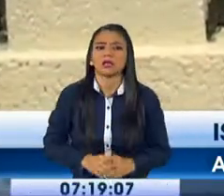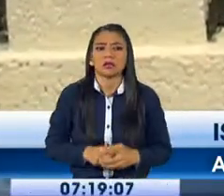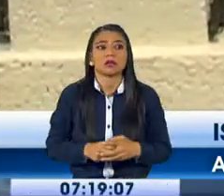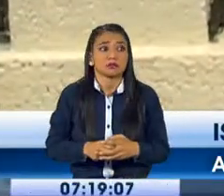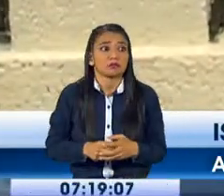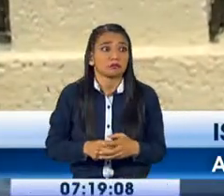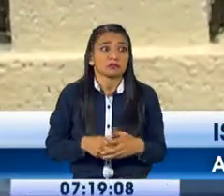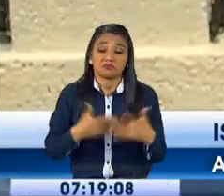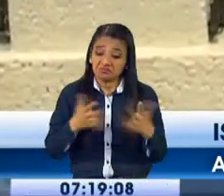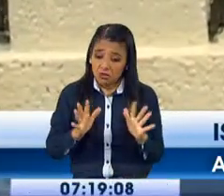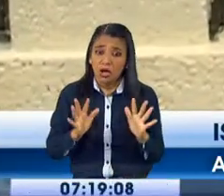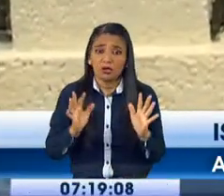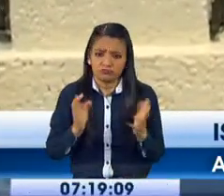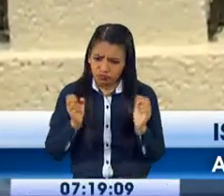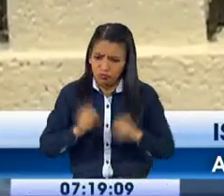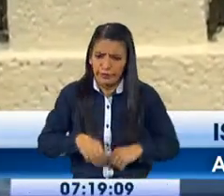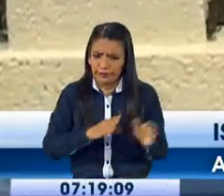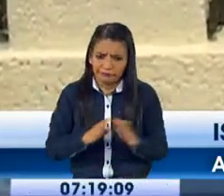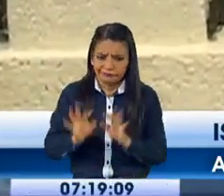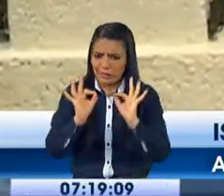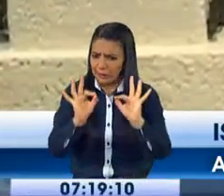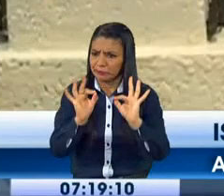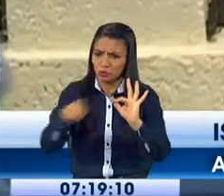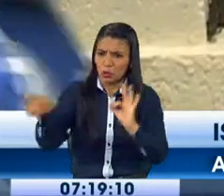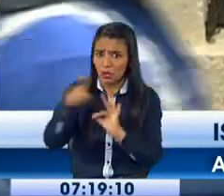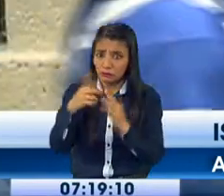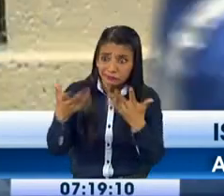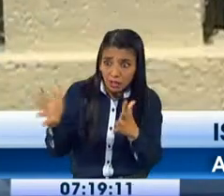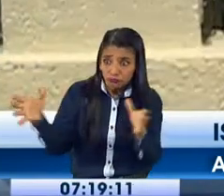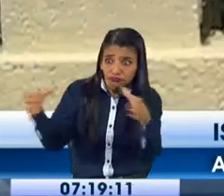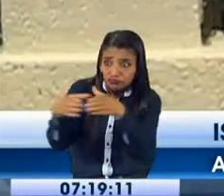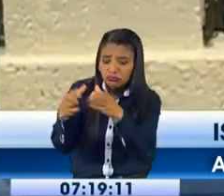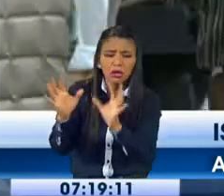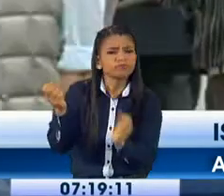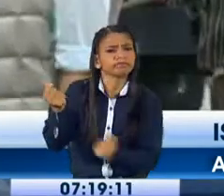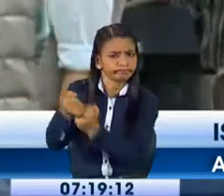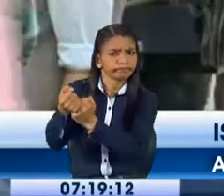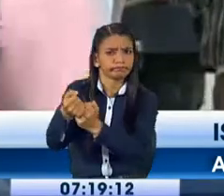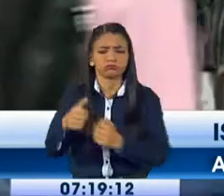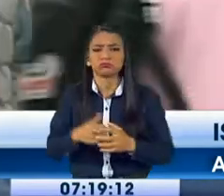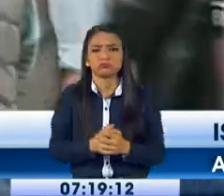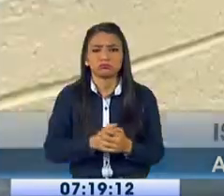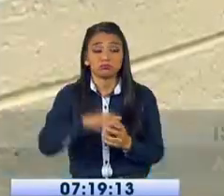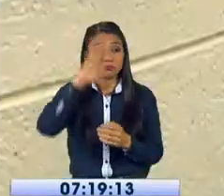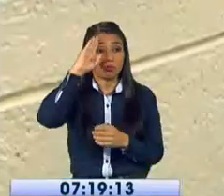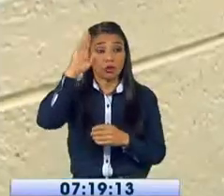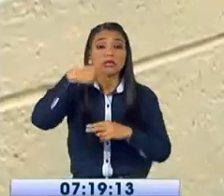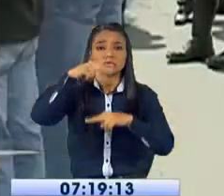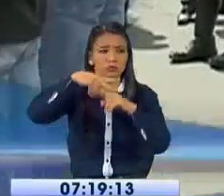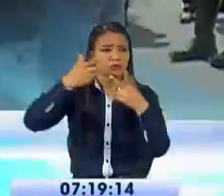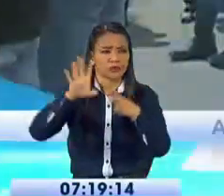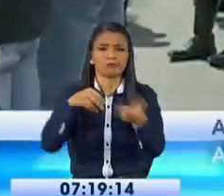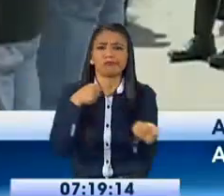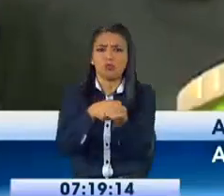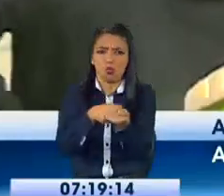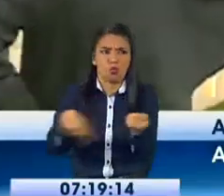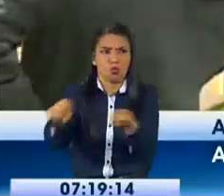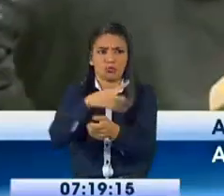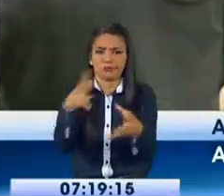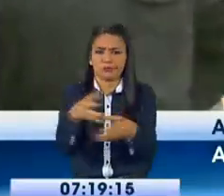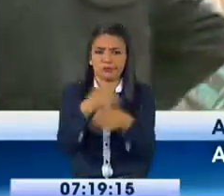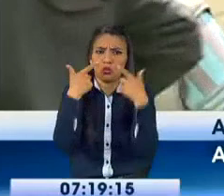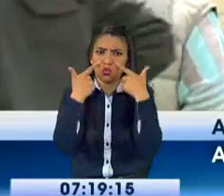poder apoyarles realmente como ellos se han unido el día de hoy. La Policía Nacional brindará seguridad al sector. Este